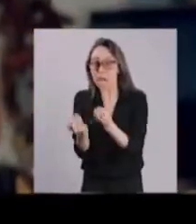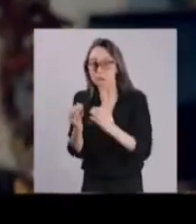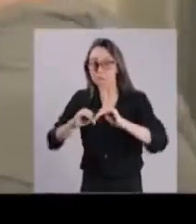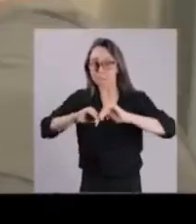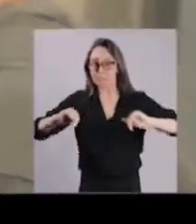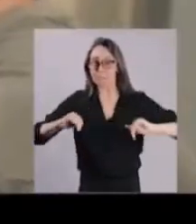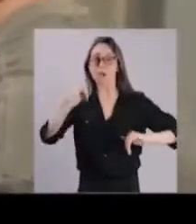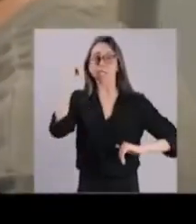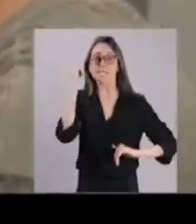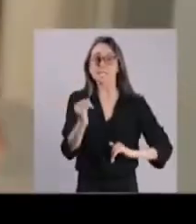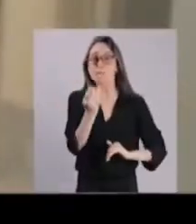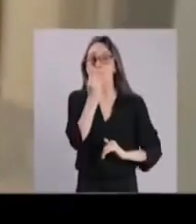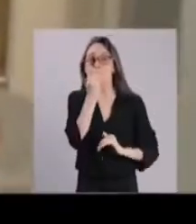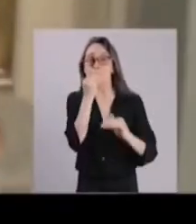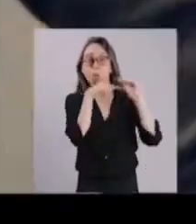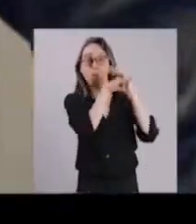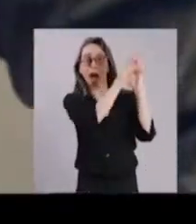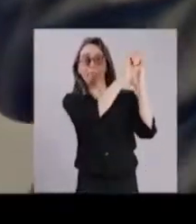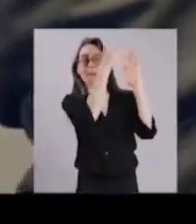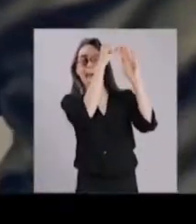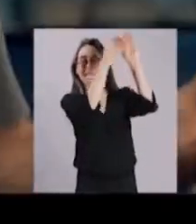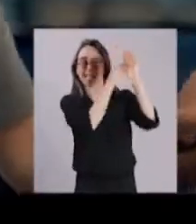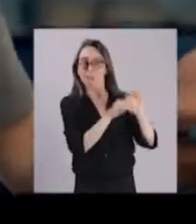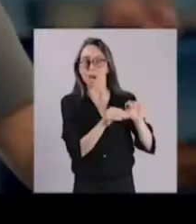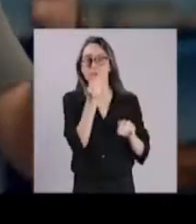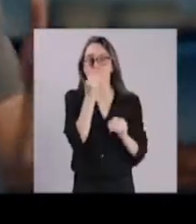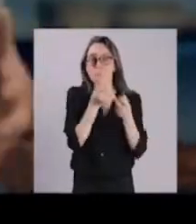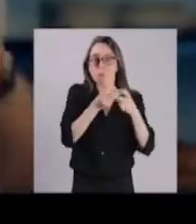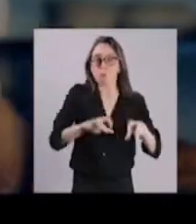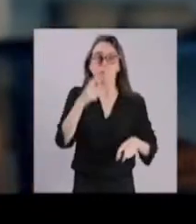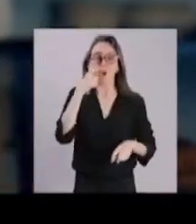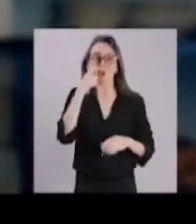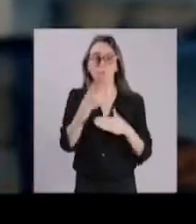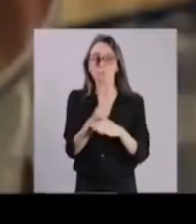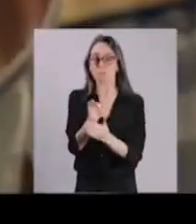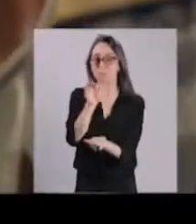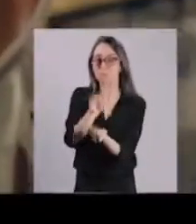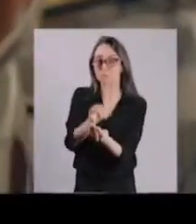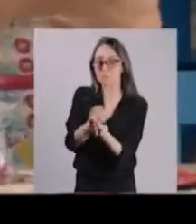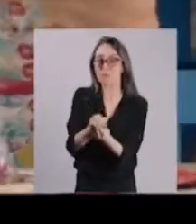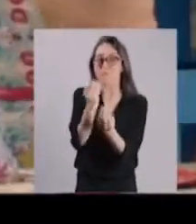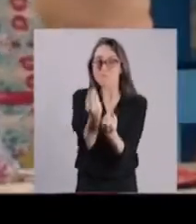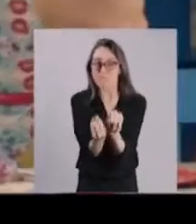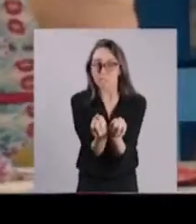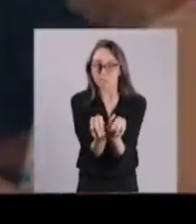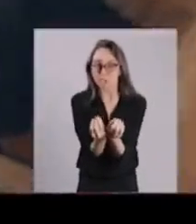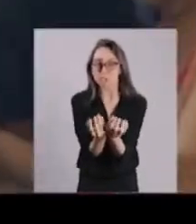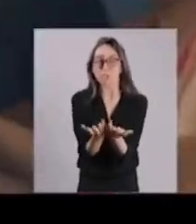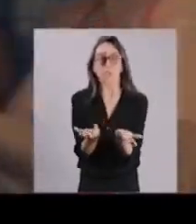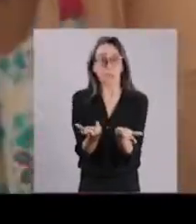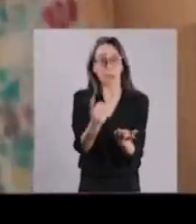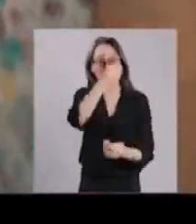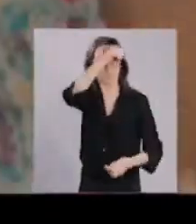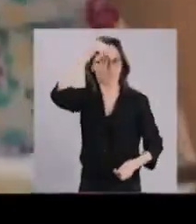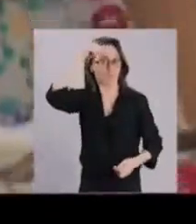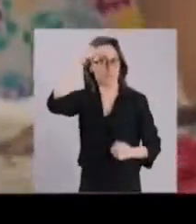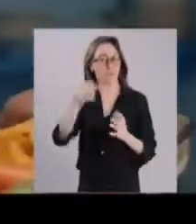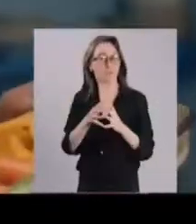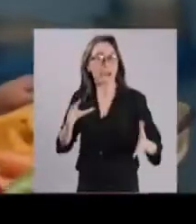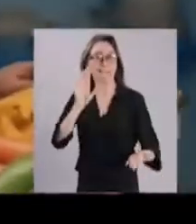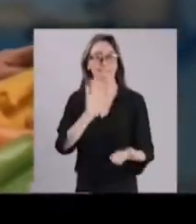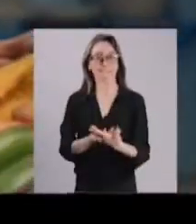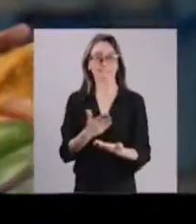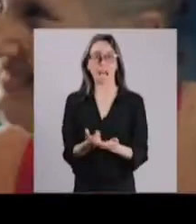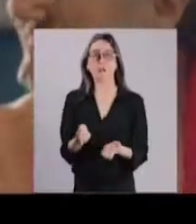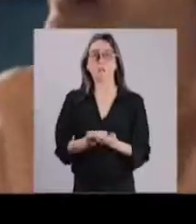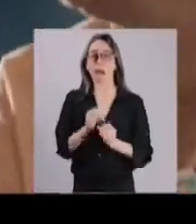los cocidos. Mantén siempre los alimentos refrigerados. Consume huevos, carne, pescados y mariscos bien cocidos. Todo sea por un verano